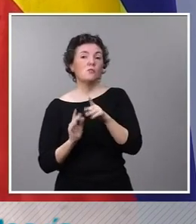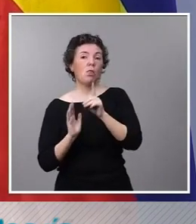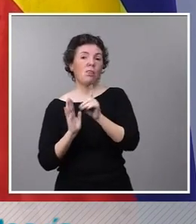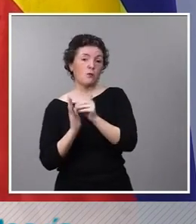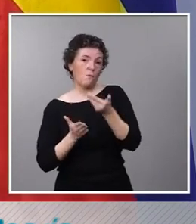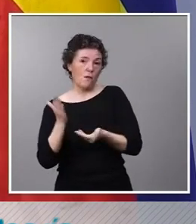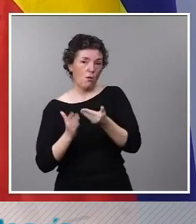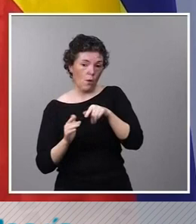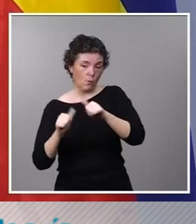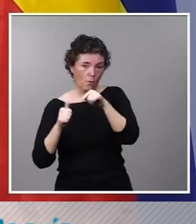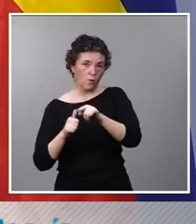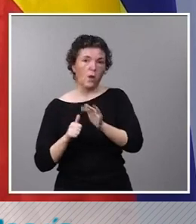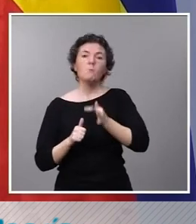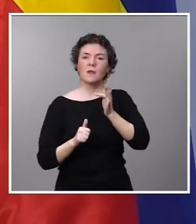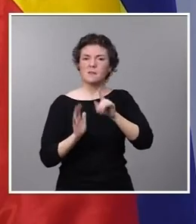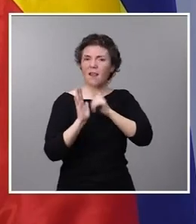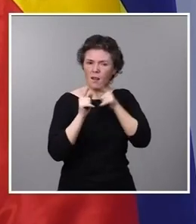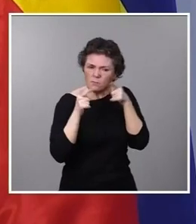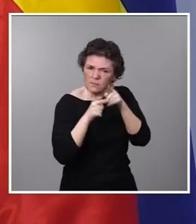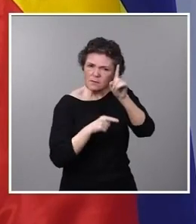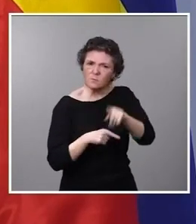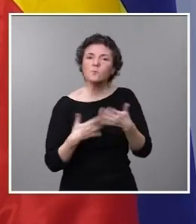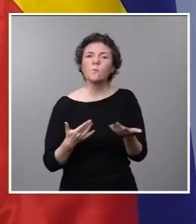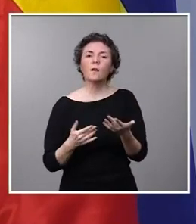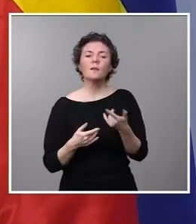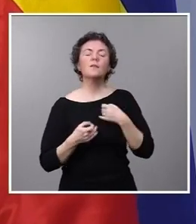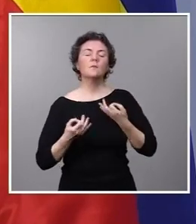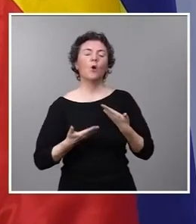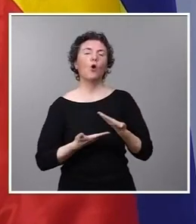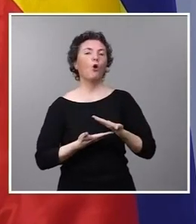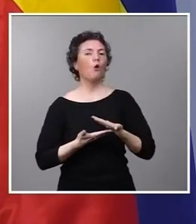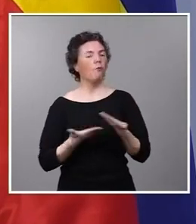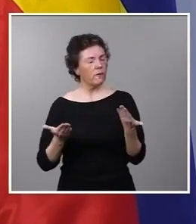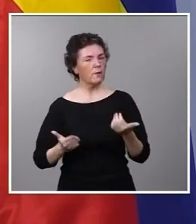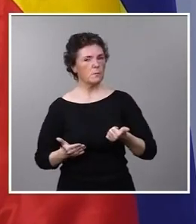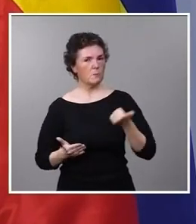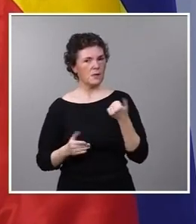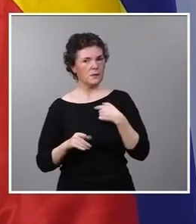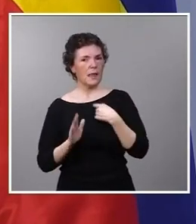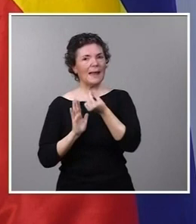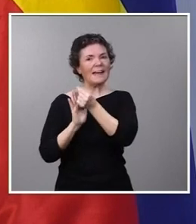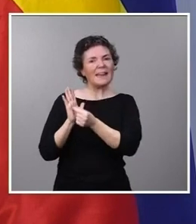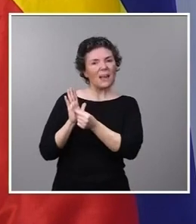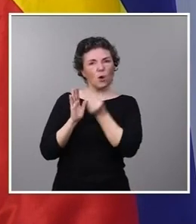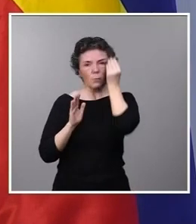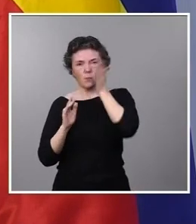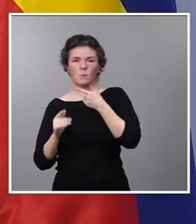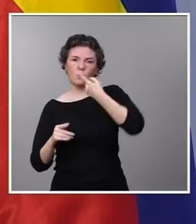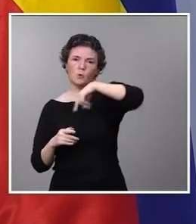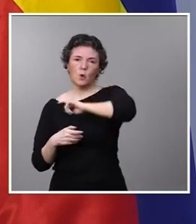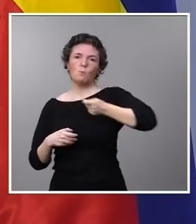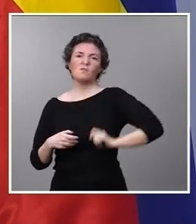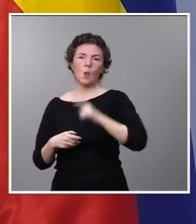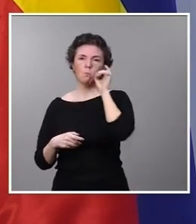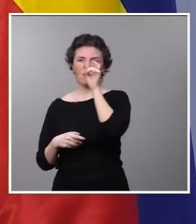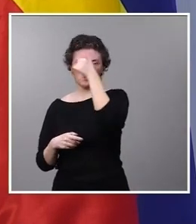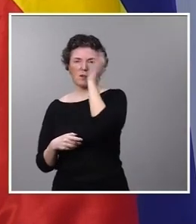hoy sino la propia ley educativa es confiar más en el criterio de nuestros profesores y de nuestras profesoras que